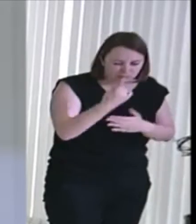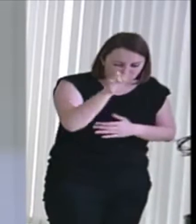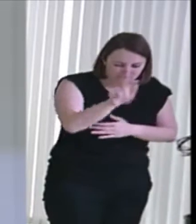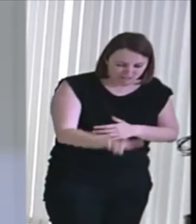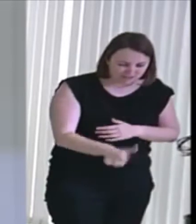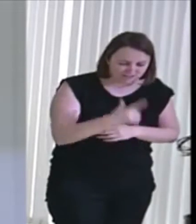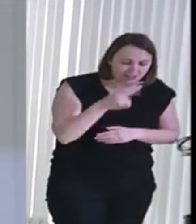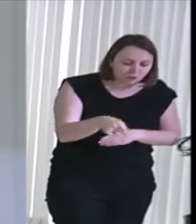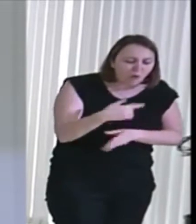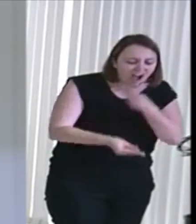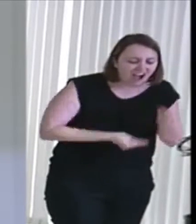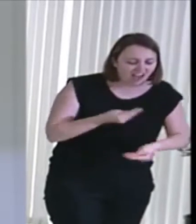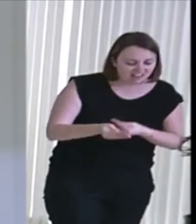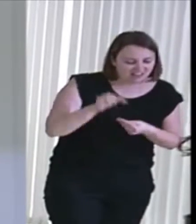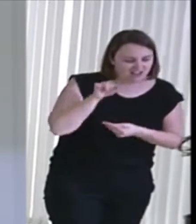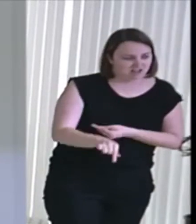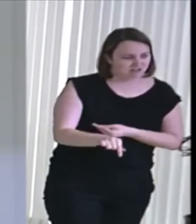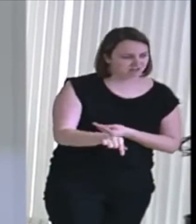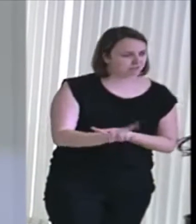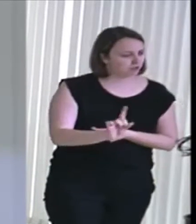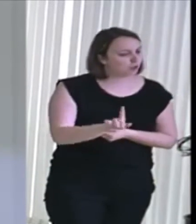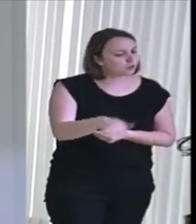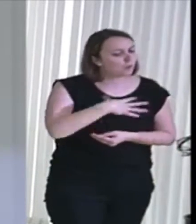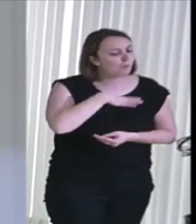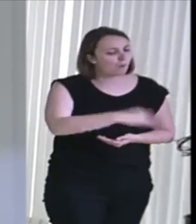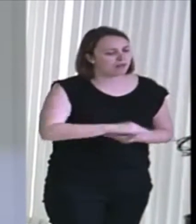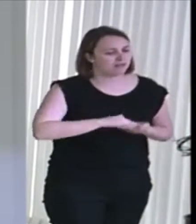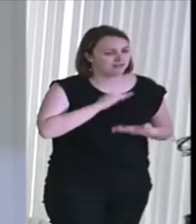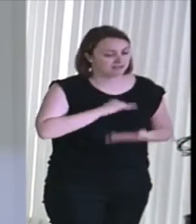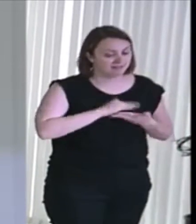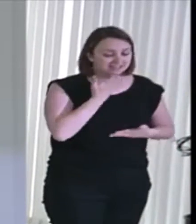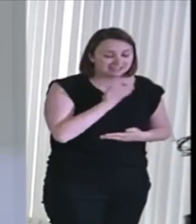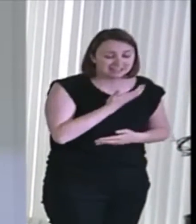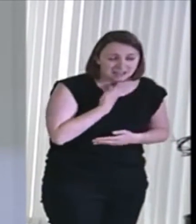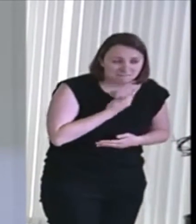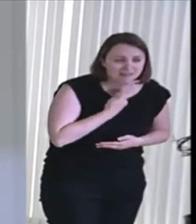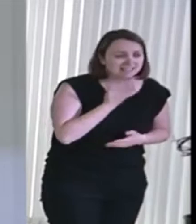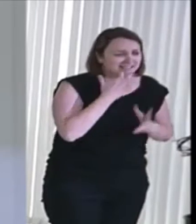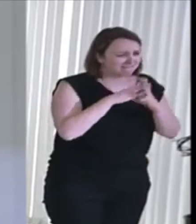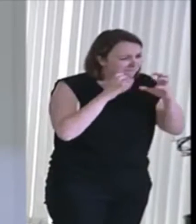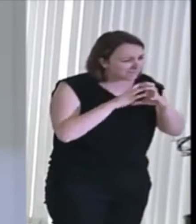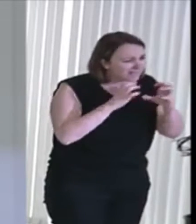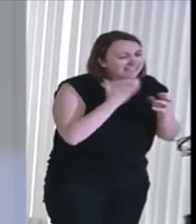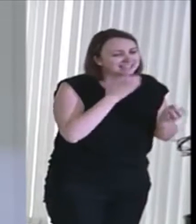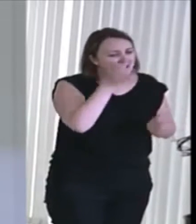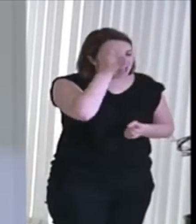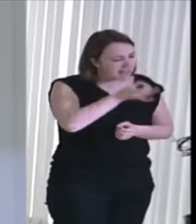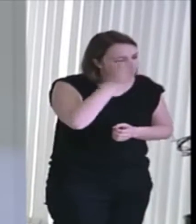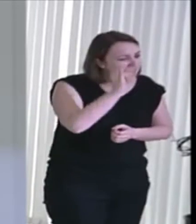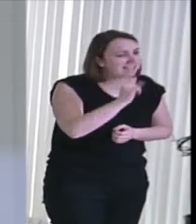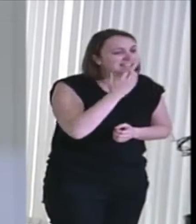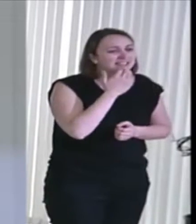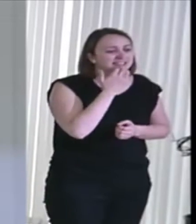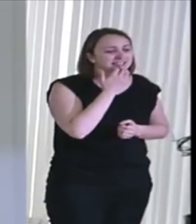diga lo que tienes que hacer, que tú eres capaz, si te apetece, si quieres, si tienes ganas, si tienes una idea,